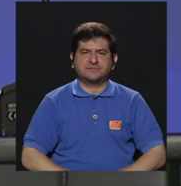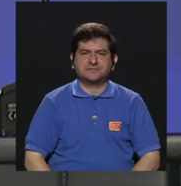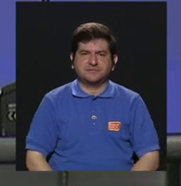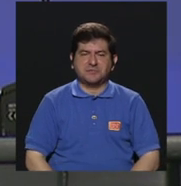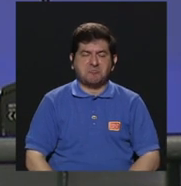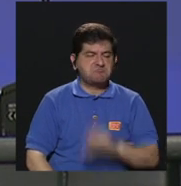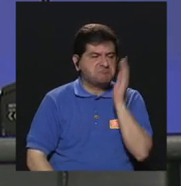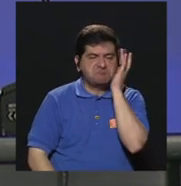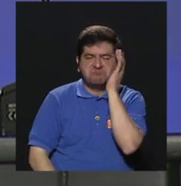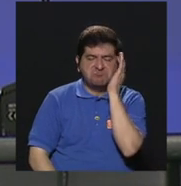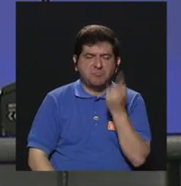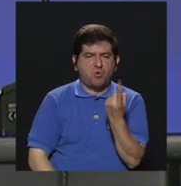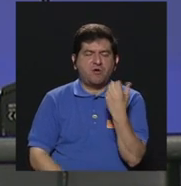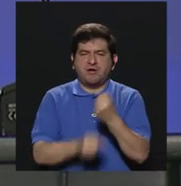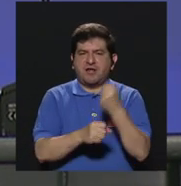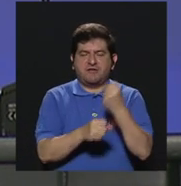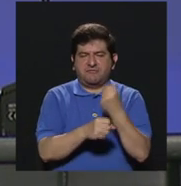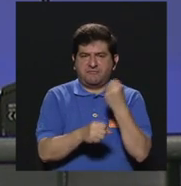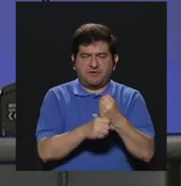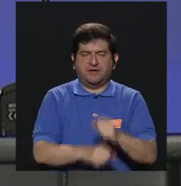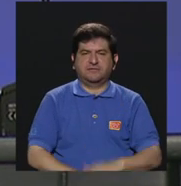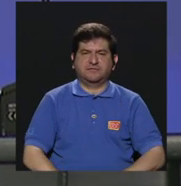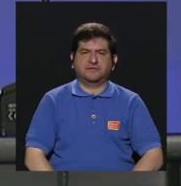se preocupa por el desempleo y el desempleo.